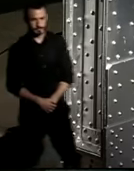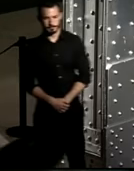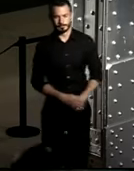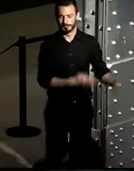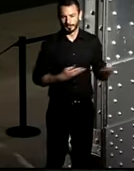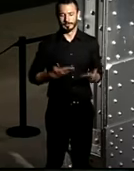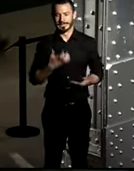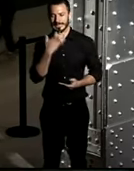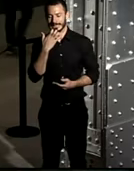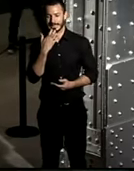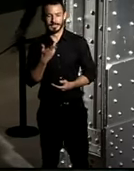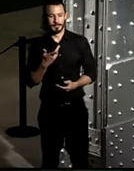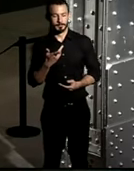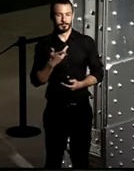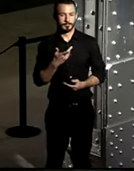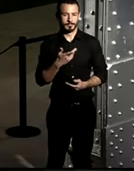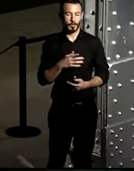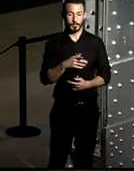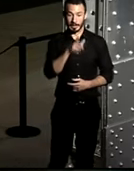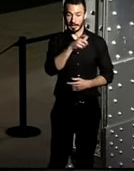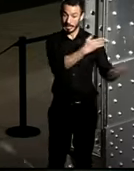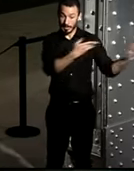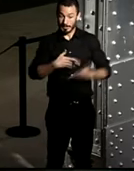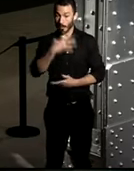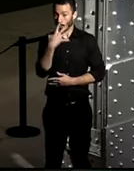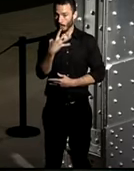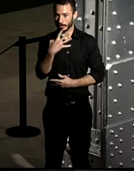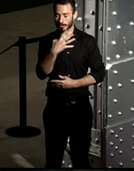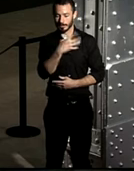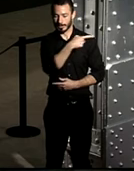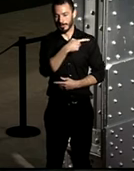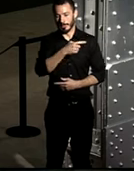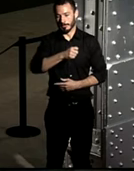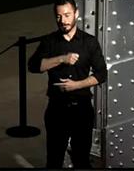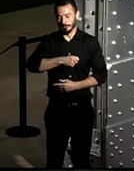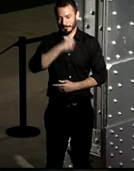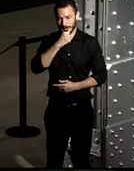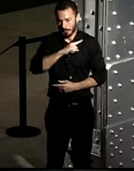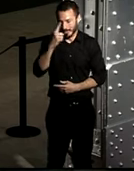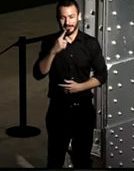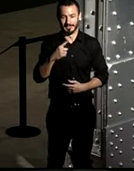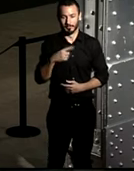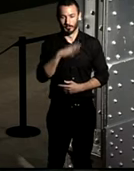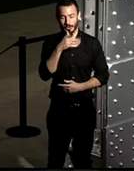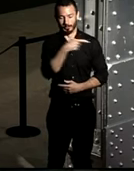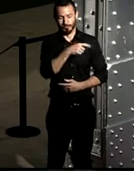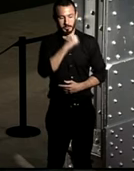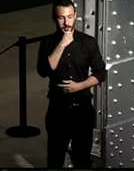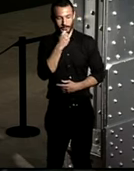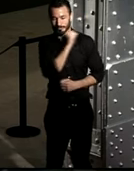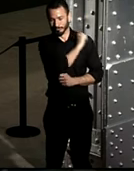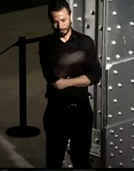Desde luego, si hay de los 4 invitados, es el veterano, porque eres el veterano de todos ellos, y si hay